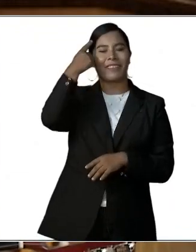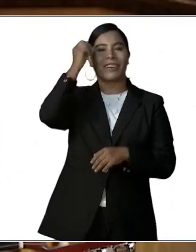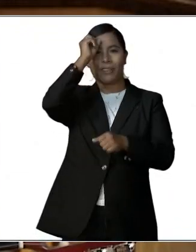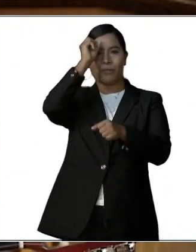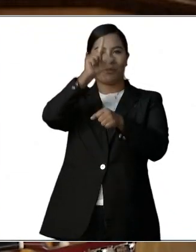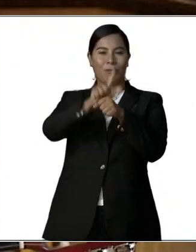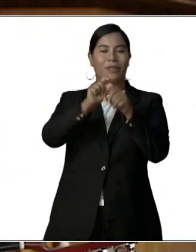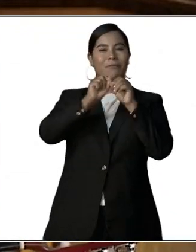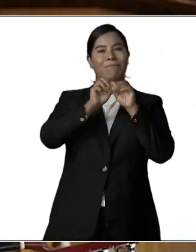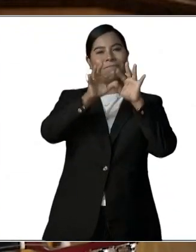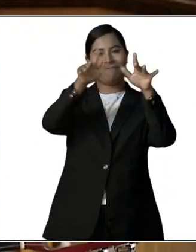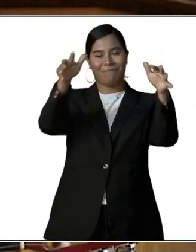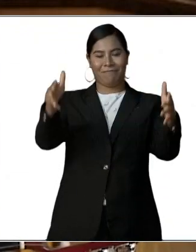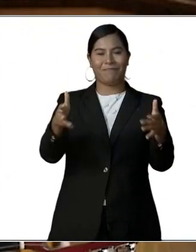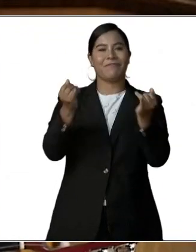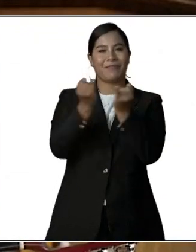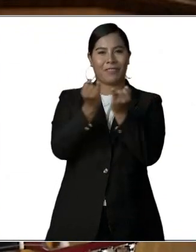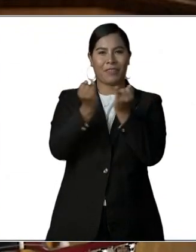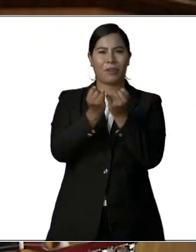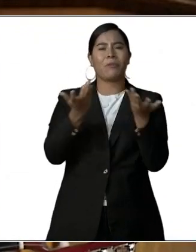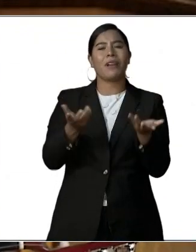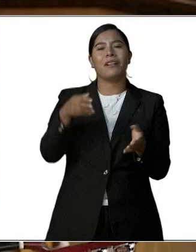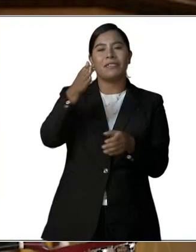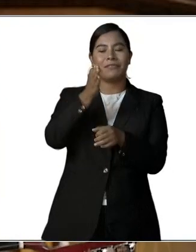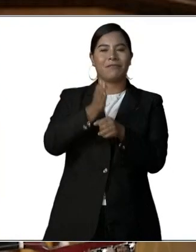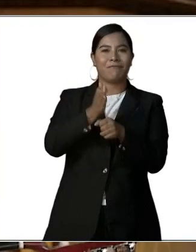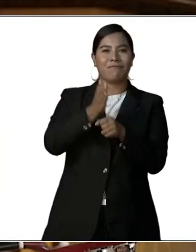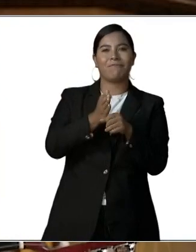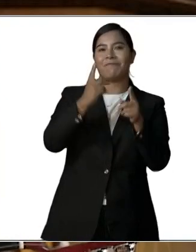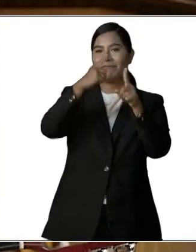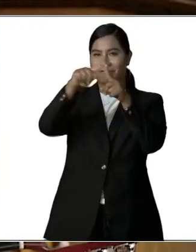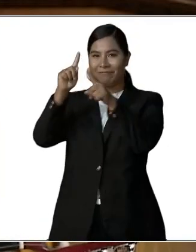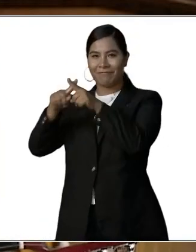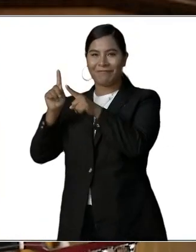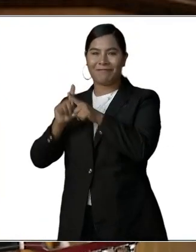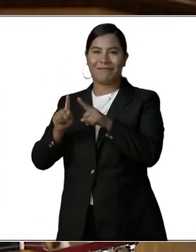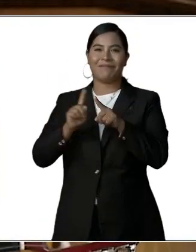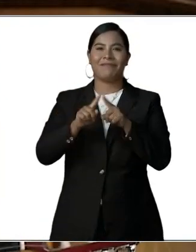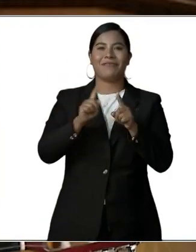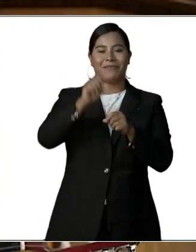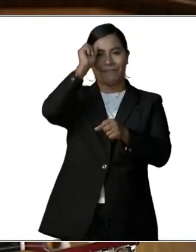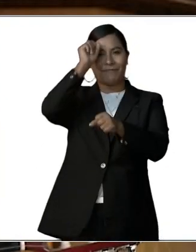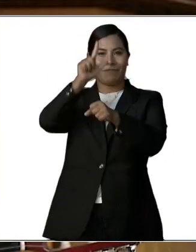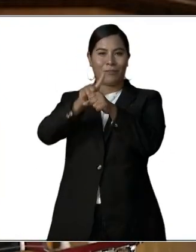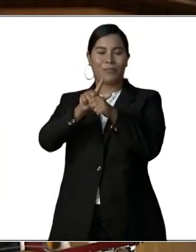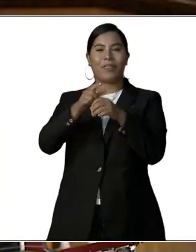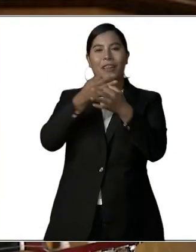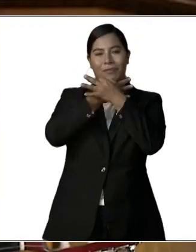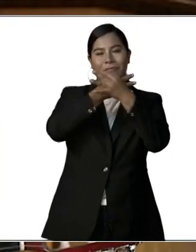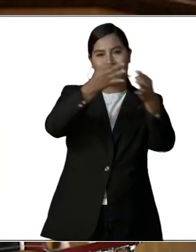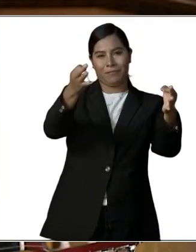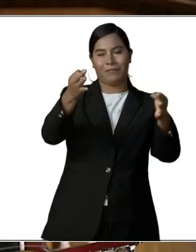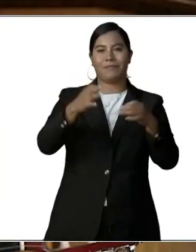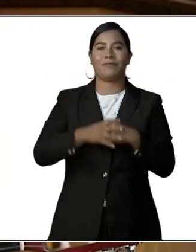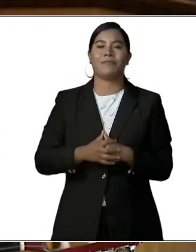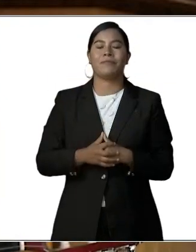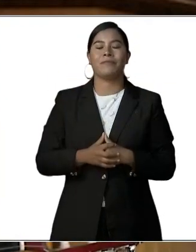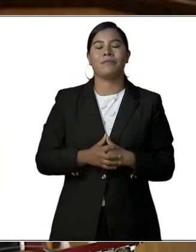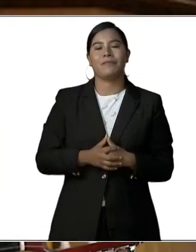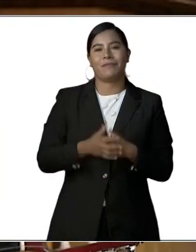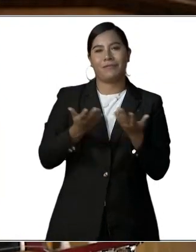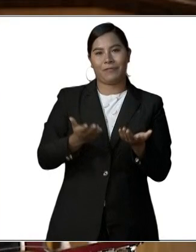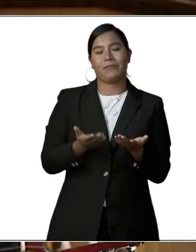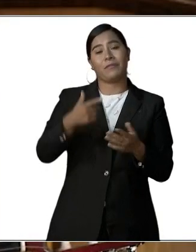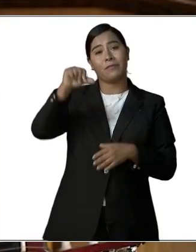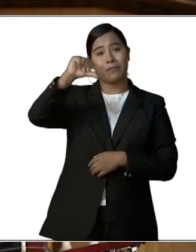con todos ustedes el quehacer en materia de arte y cultura en nuestra máxima casa de estudios. Y bueno, pues en esta noche con